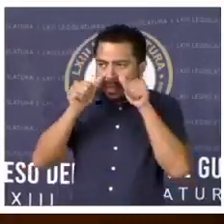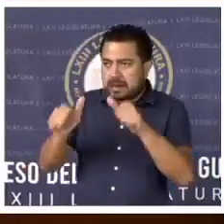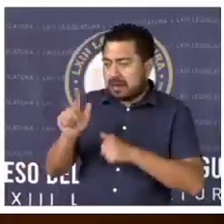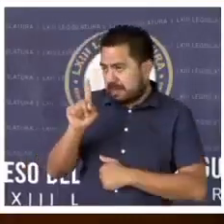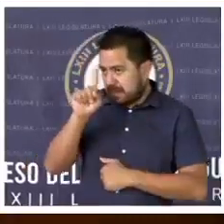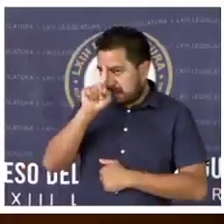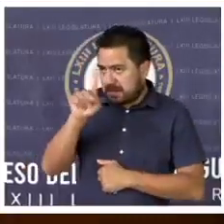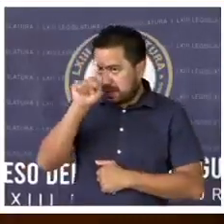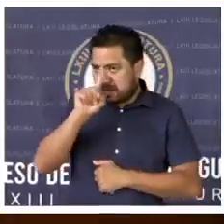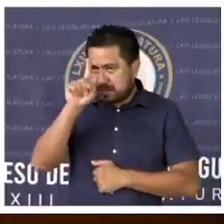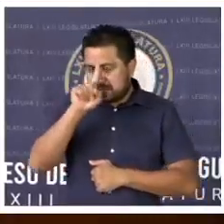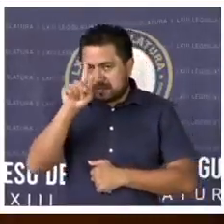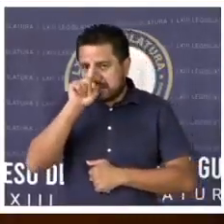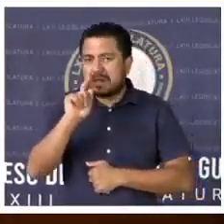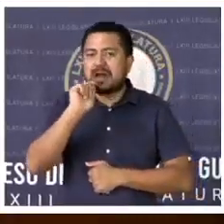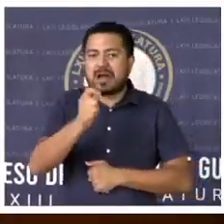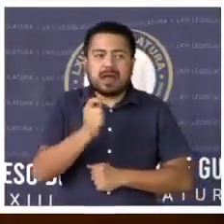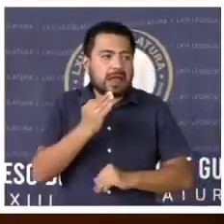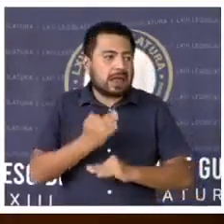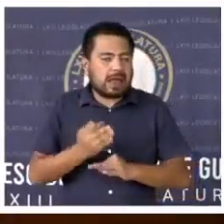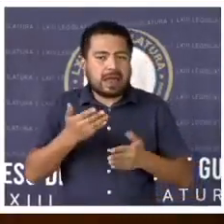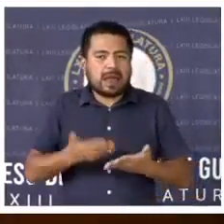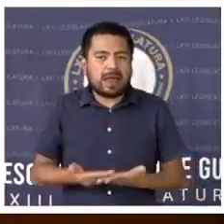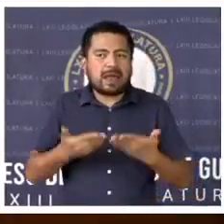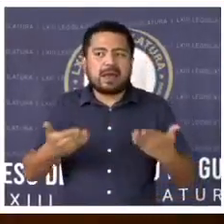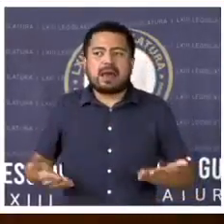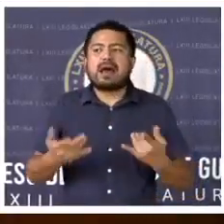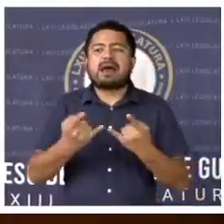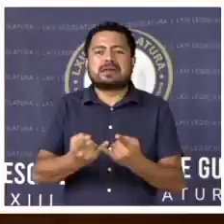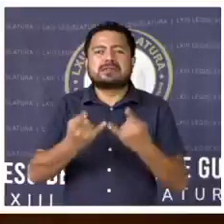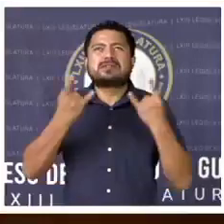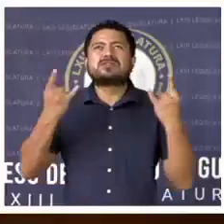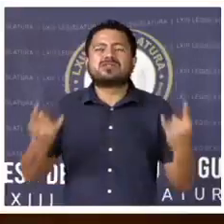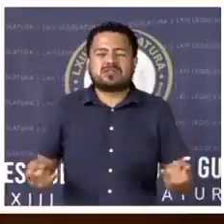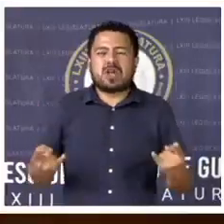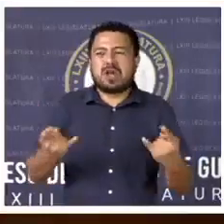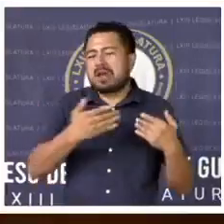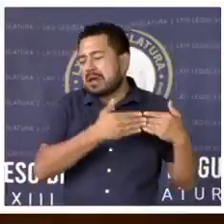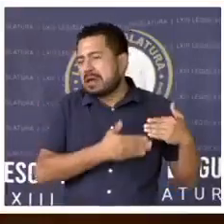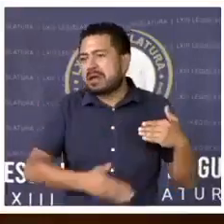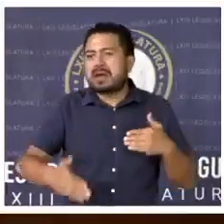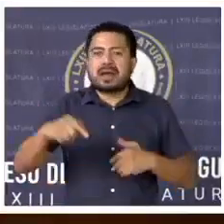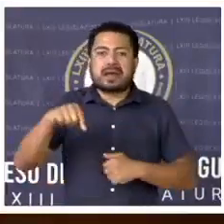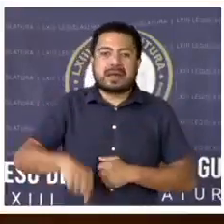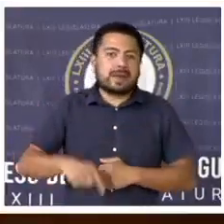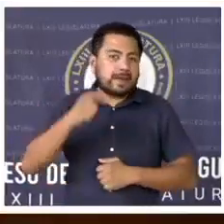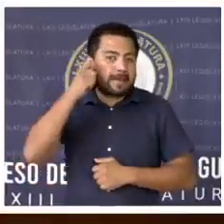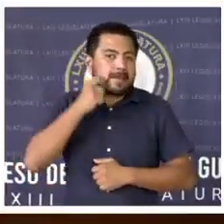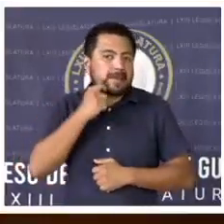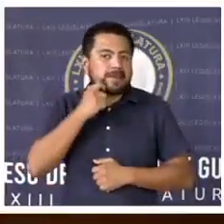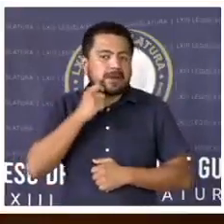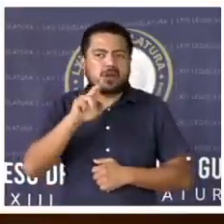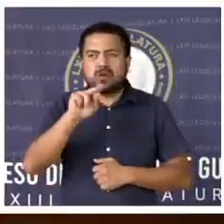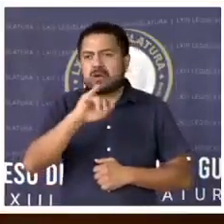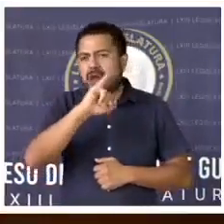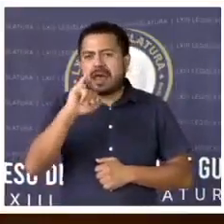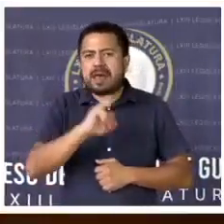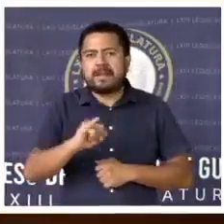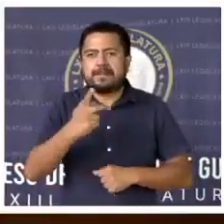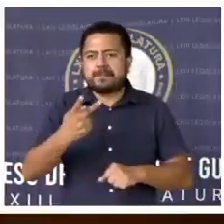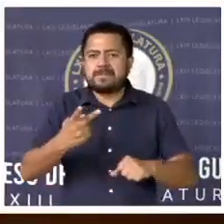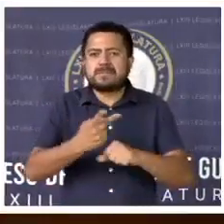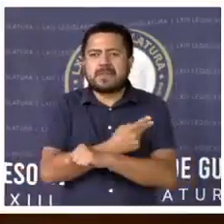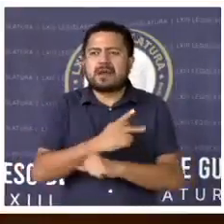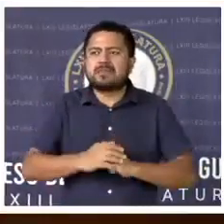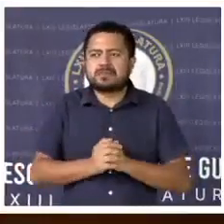recomendaciones lo que hasta ahora y durante la historia del en Guerrero nunca ha sucedido